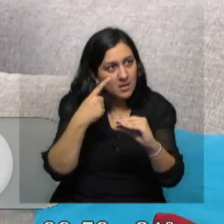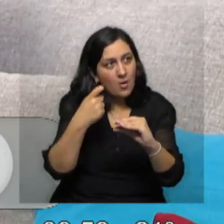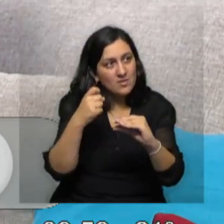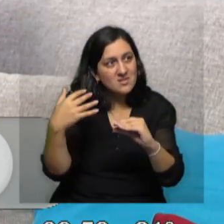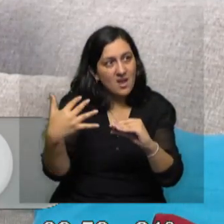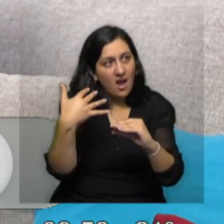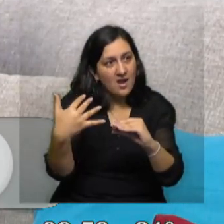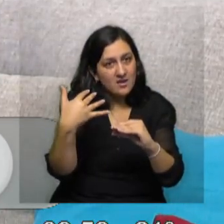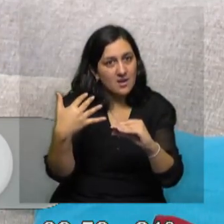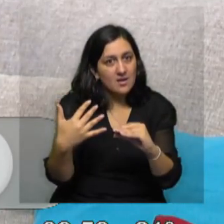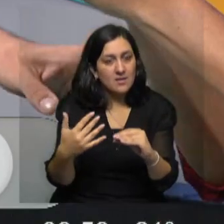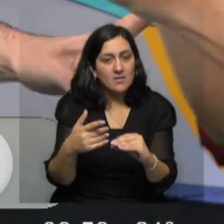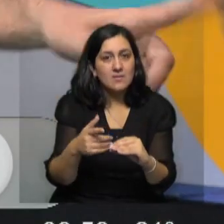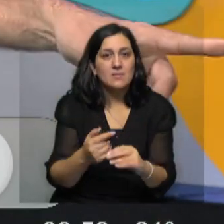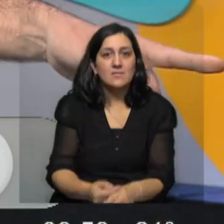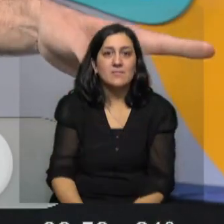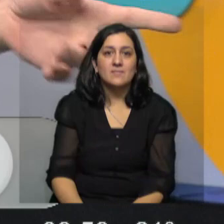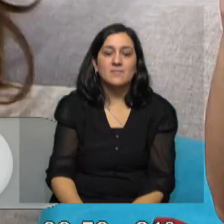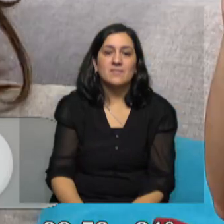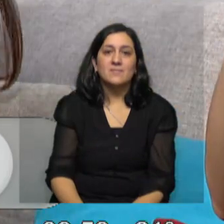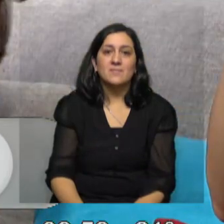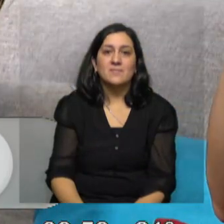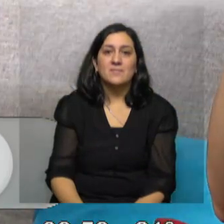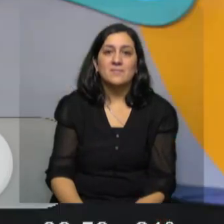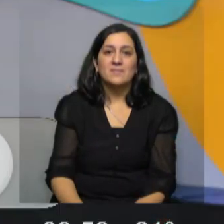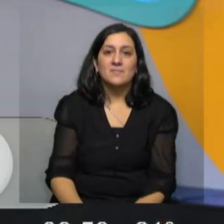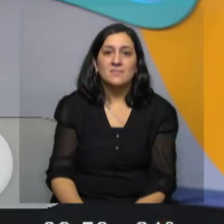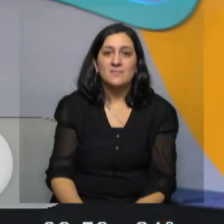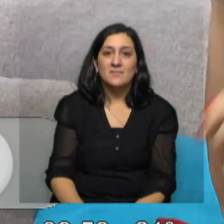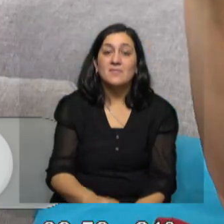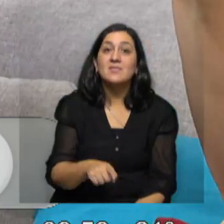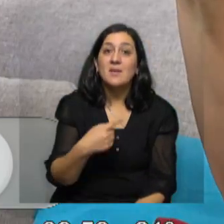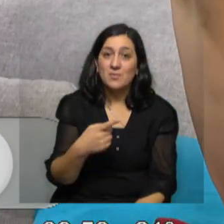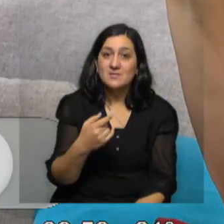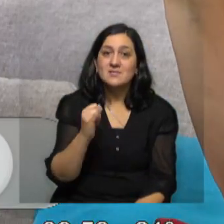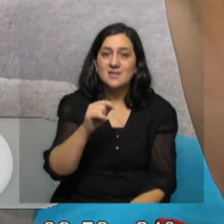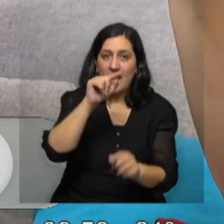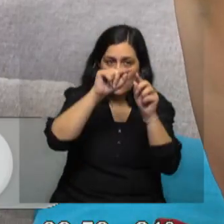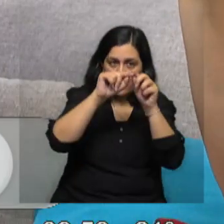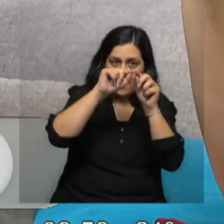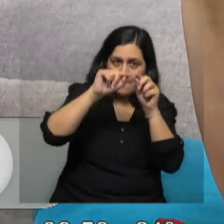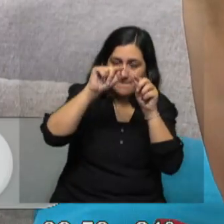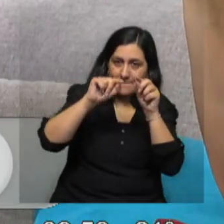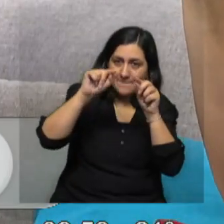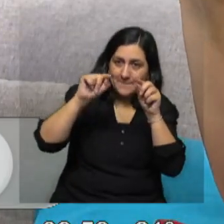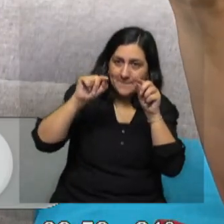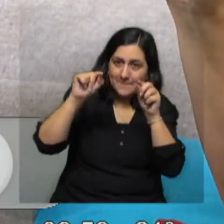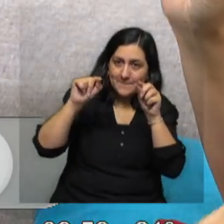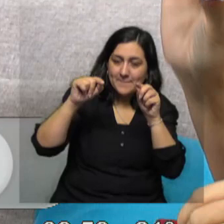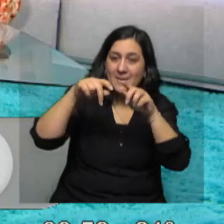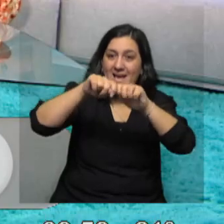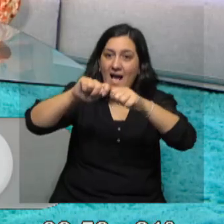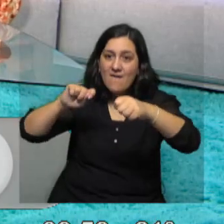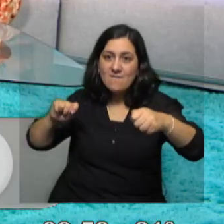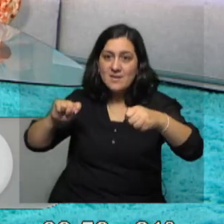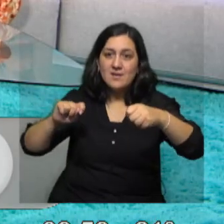está. Ahí es donde vos vas, busco esto, busco esto. Bueno, busco esto, ¿no? Que tiene el abre fácil, supuestamente. Y acá